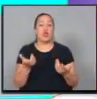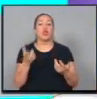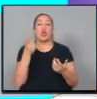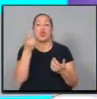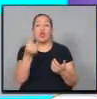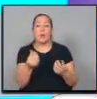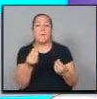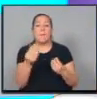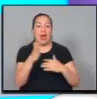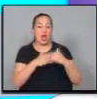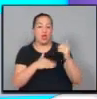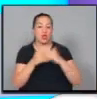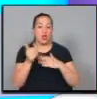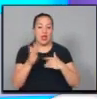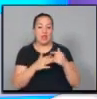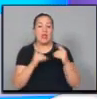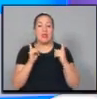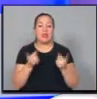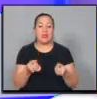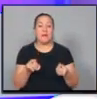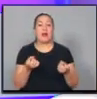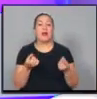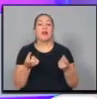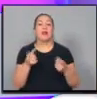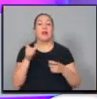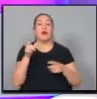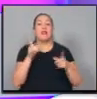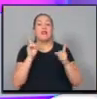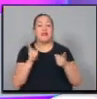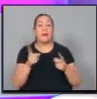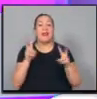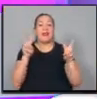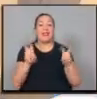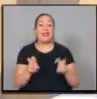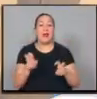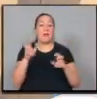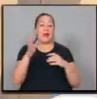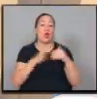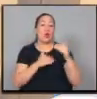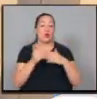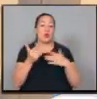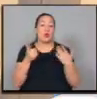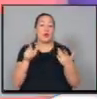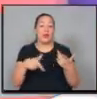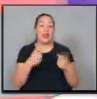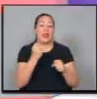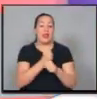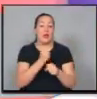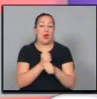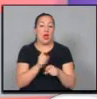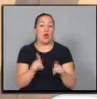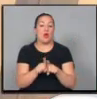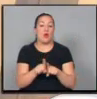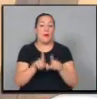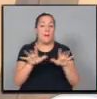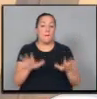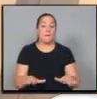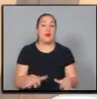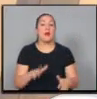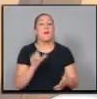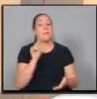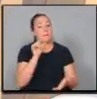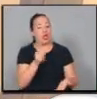algo construido. ¿No? Claro. La idea es también que se mueva el tema de la construcción, que da mucho empleo y está medio parado. Un poquito,